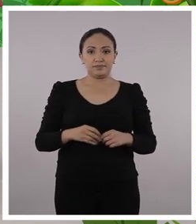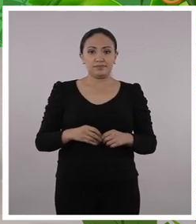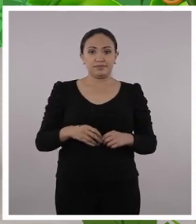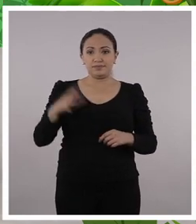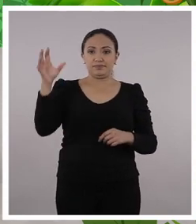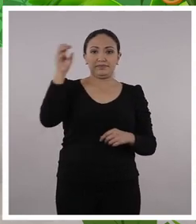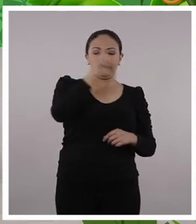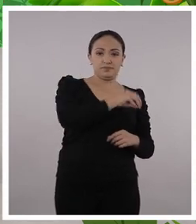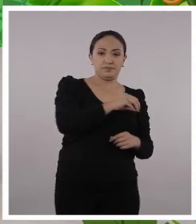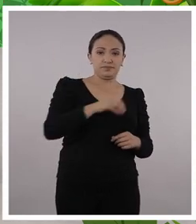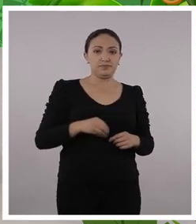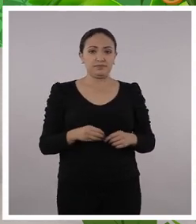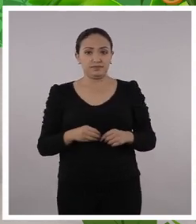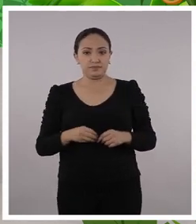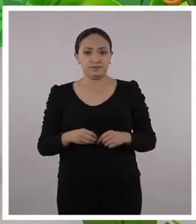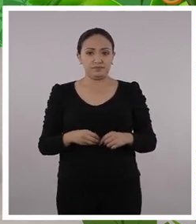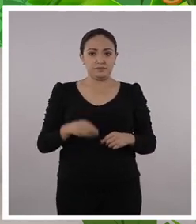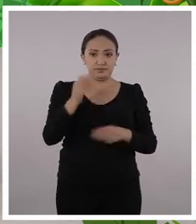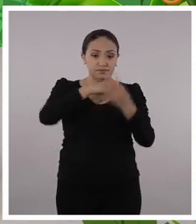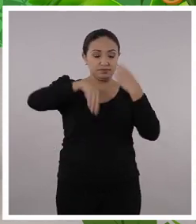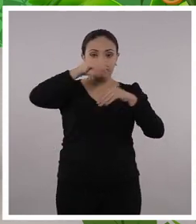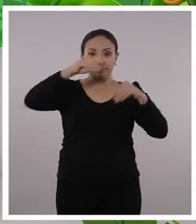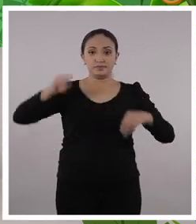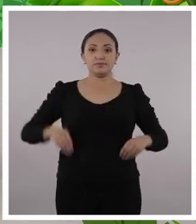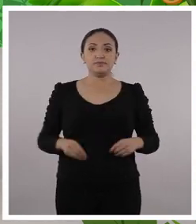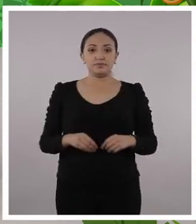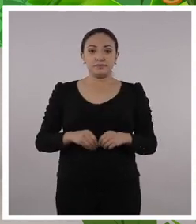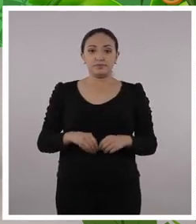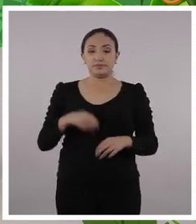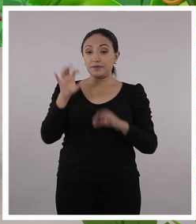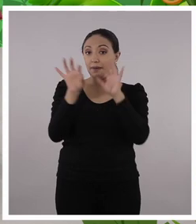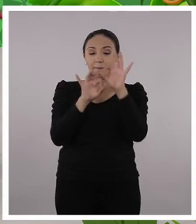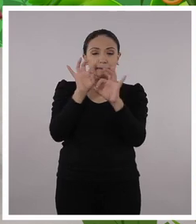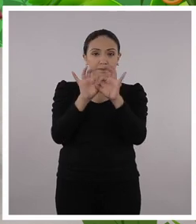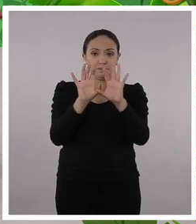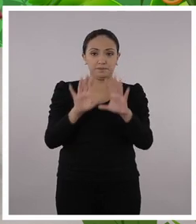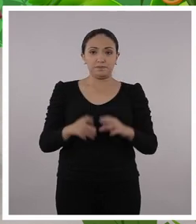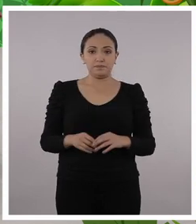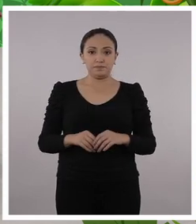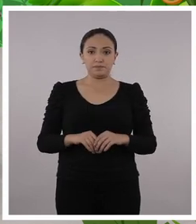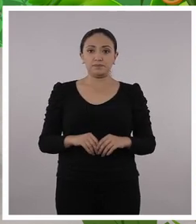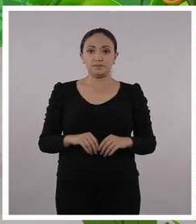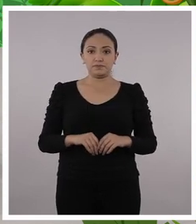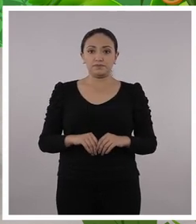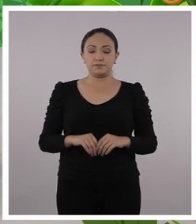allá! ¡Profe Monse, aquí! ¡Cuidado! ¡Listo! Ok.